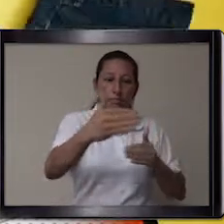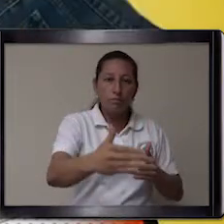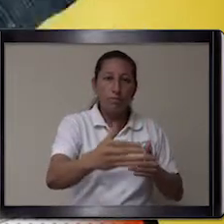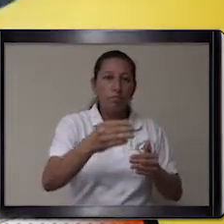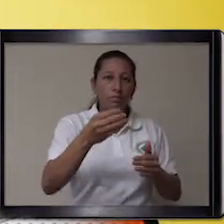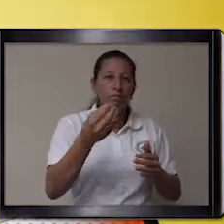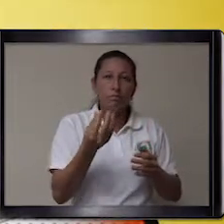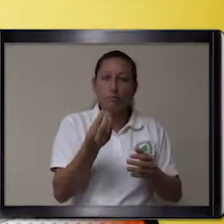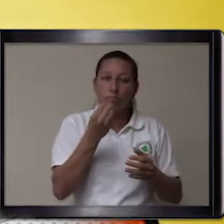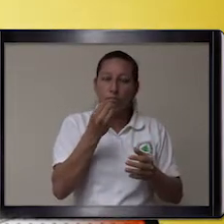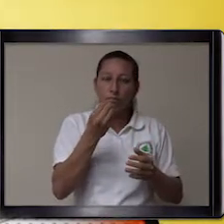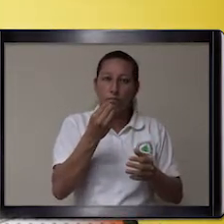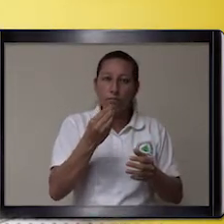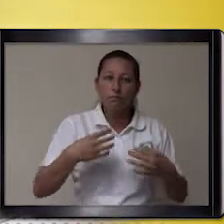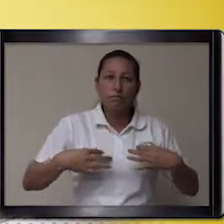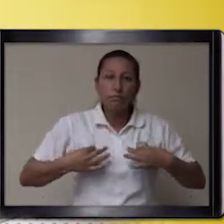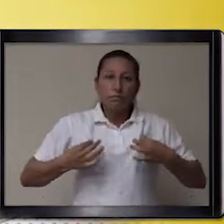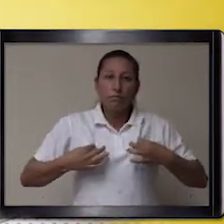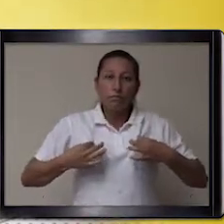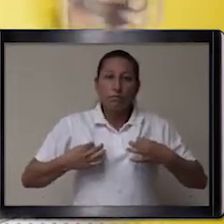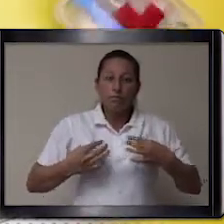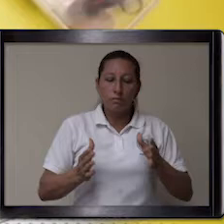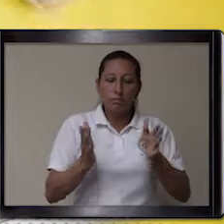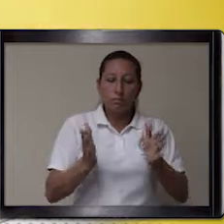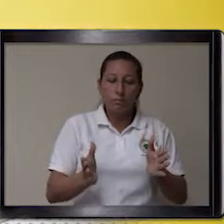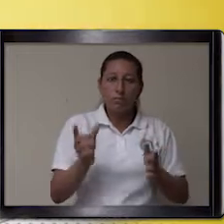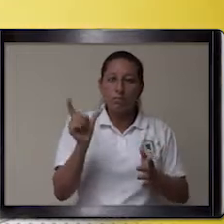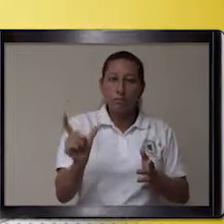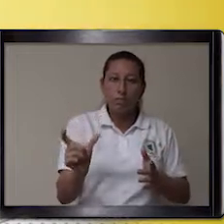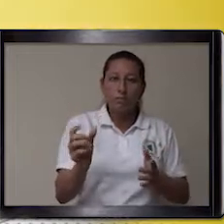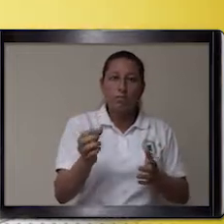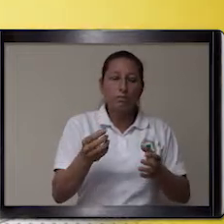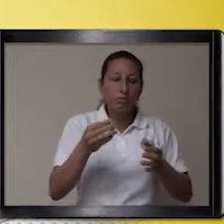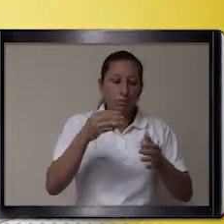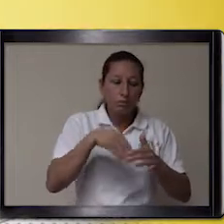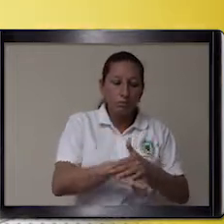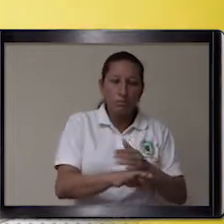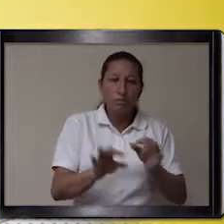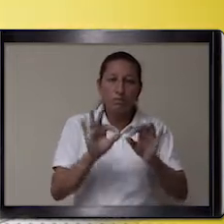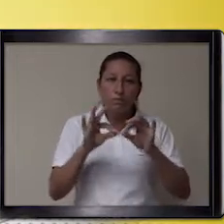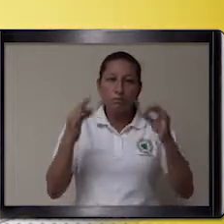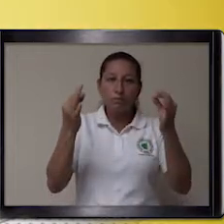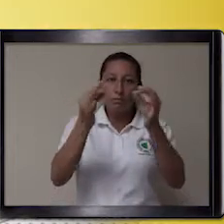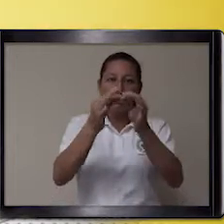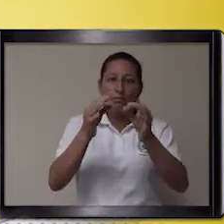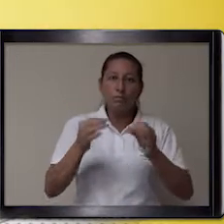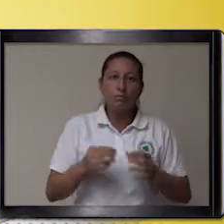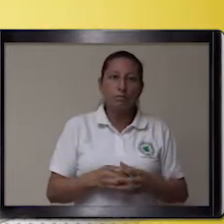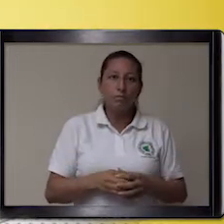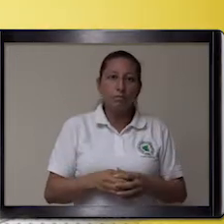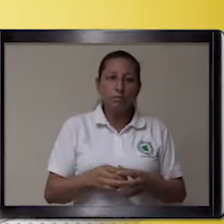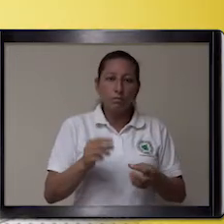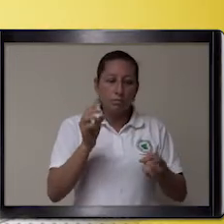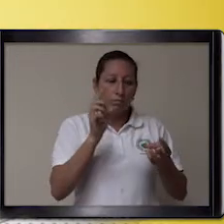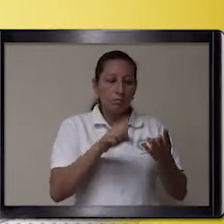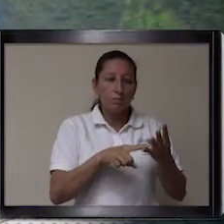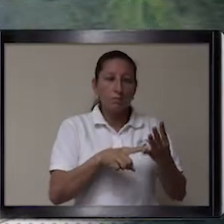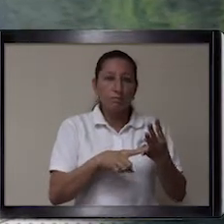Alistemos alimento, agua, medicinas, cambio de ropa y documentos importantes protegidos en bolsas